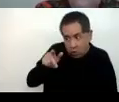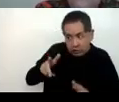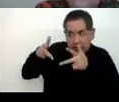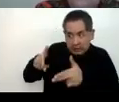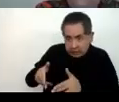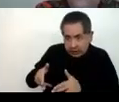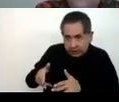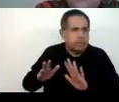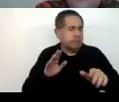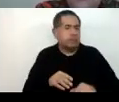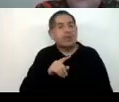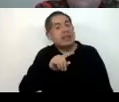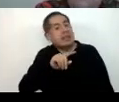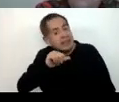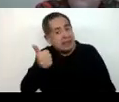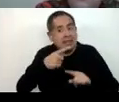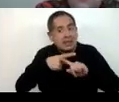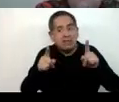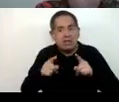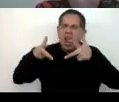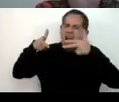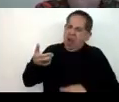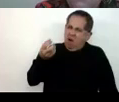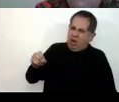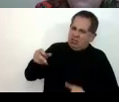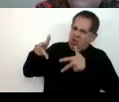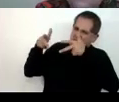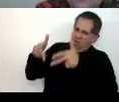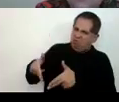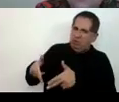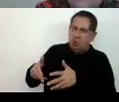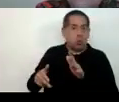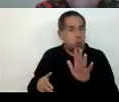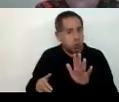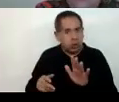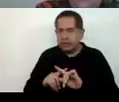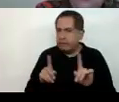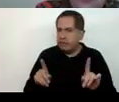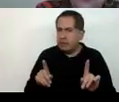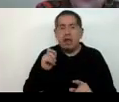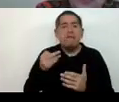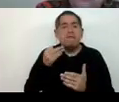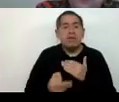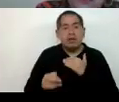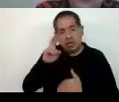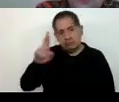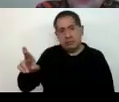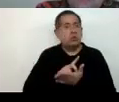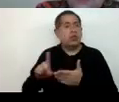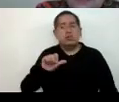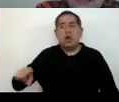de la esterilización forzada, vemos que pues se están violando los derechos de las mujeres